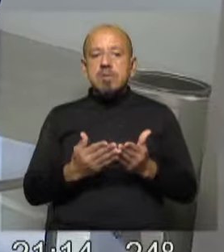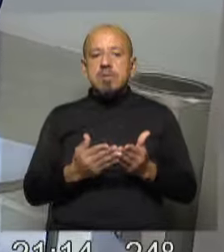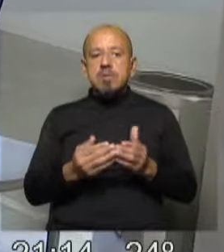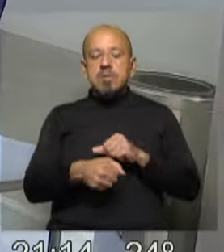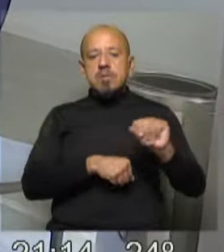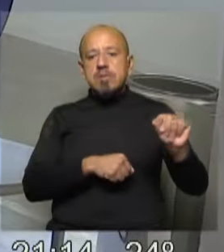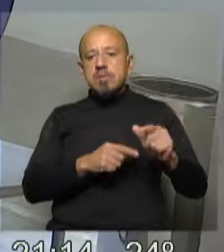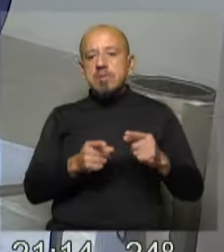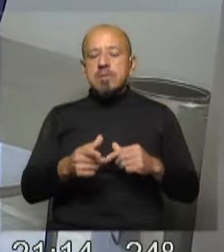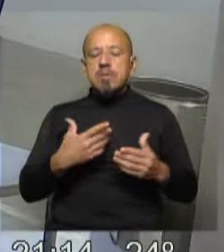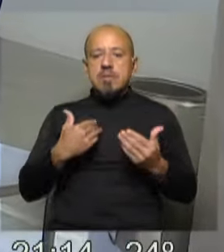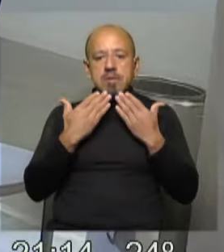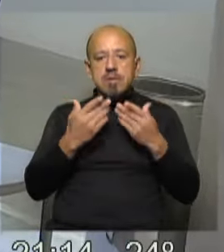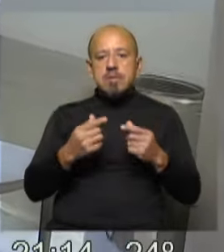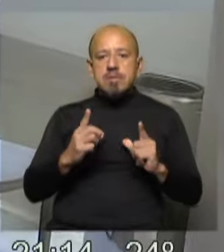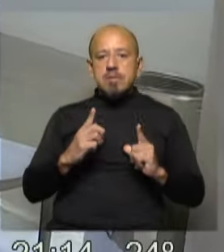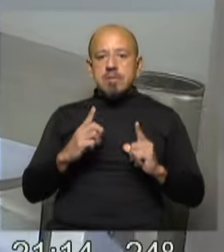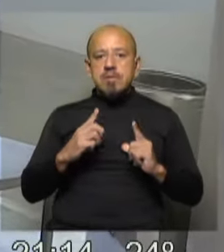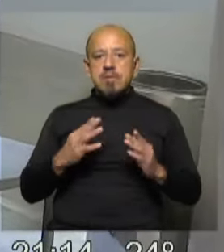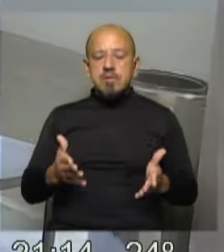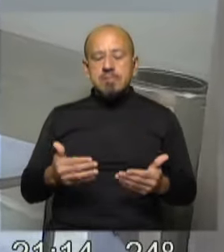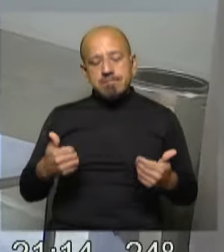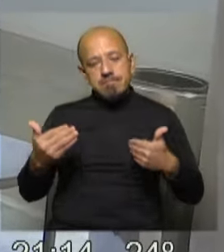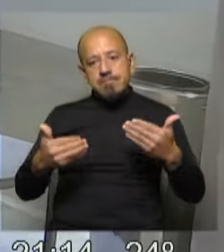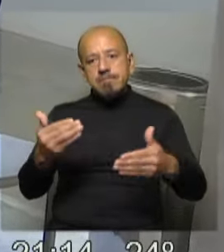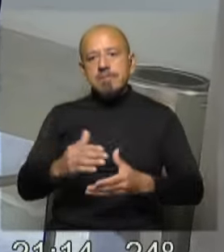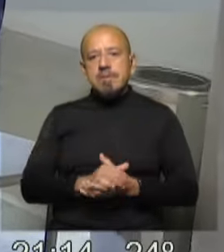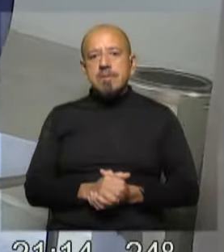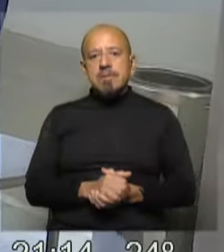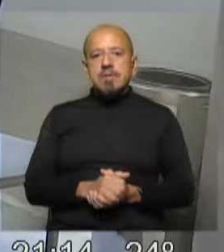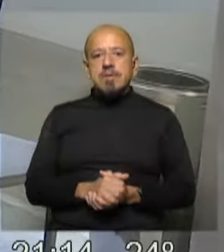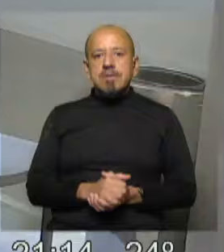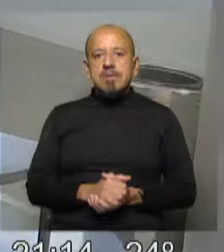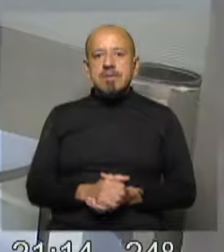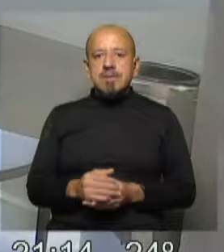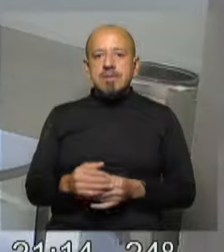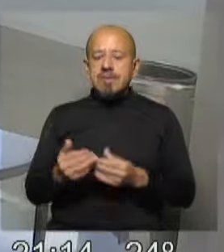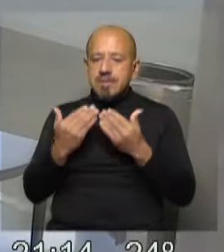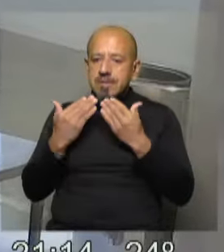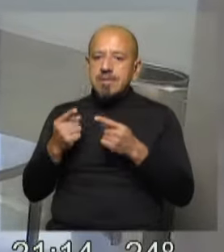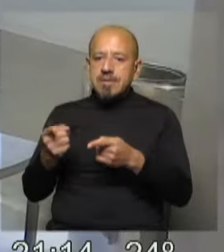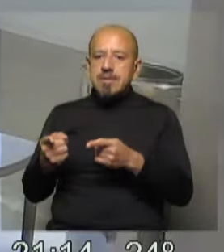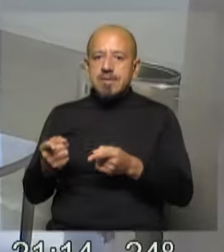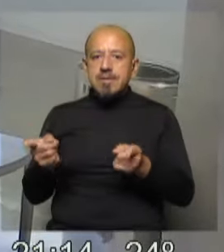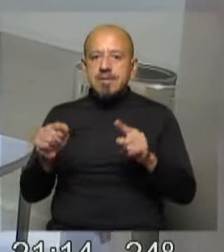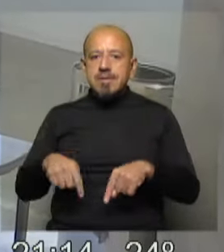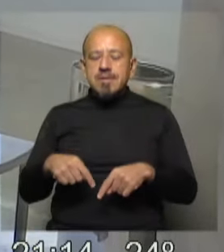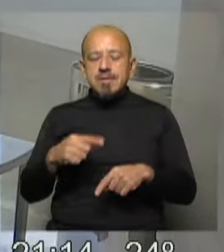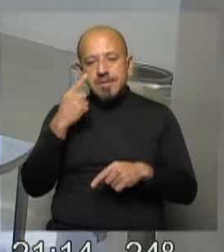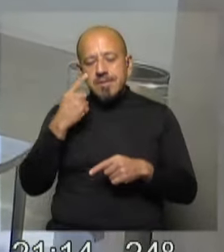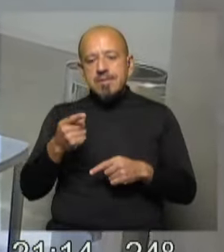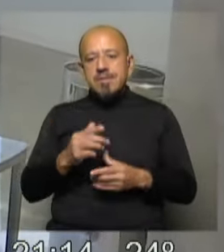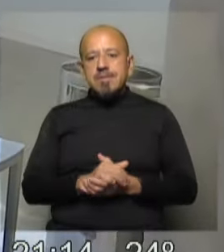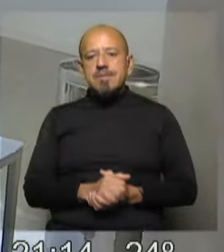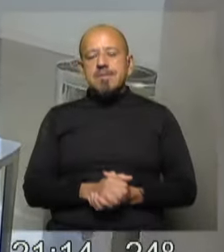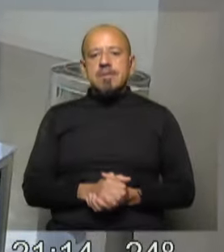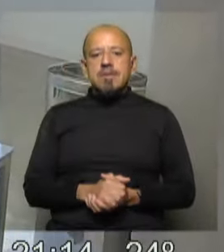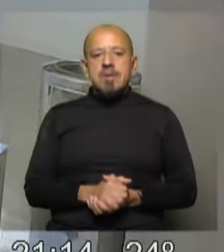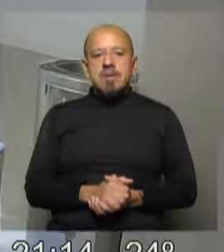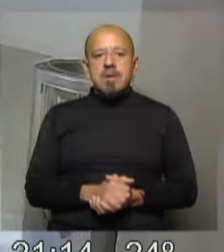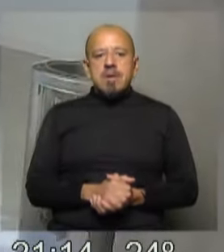Muchísimas gracias por esperarnos y bueno, a celebrar esta inauguración. Muchísimas gracias a ustedes por venir por el programa y hacer la entrevista de esto.